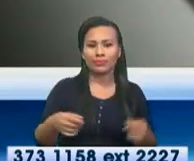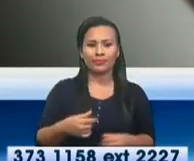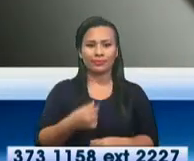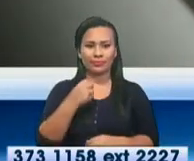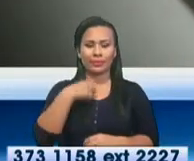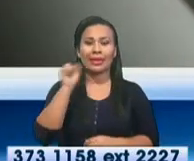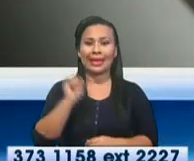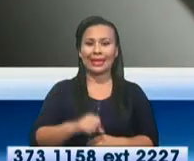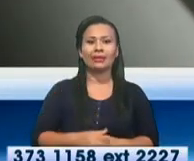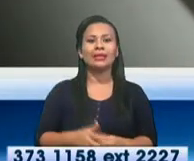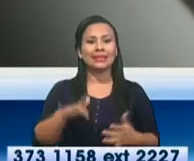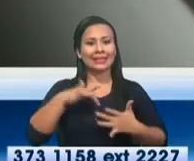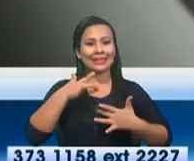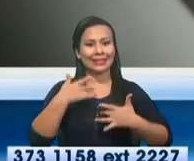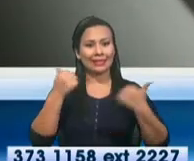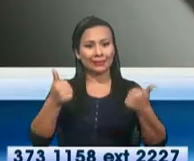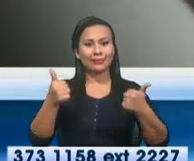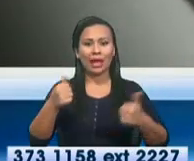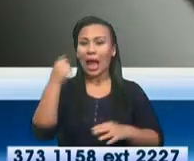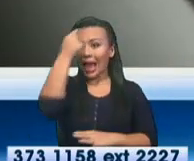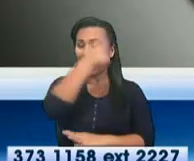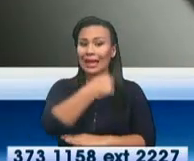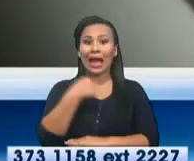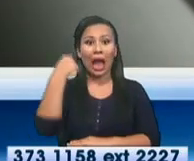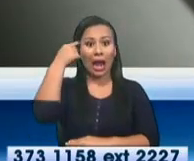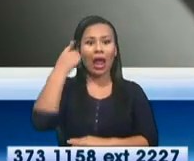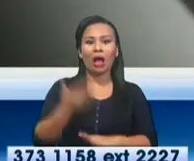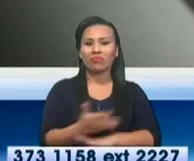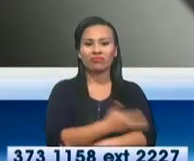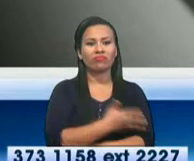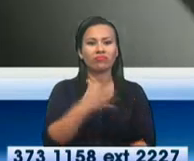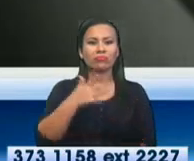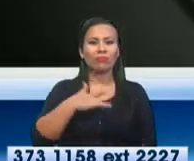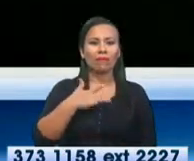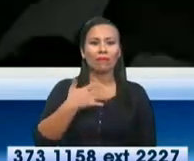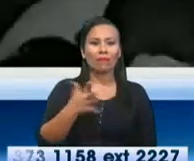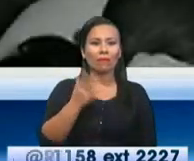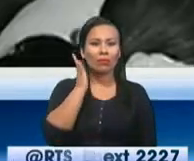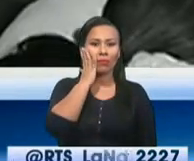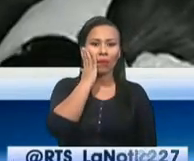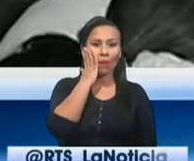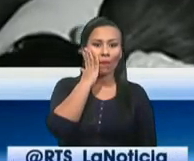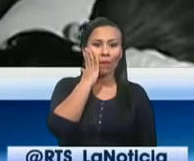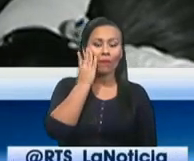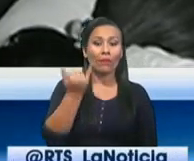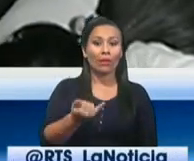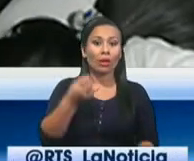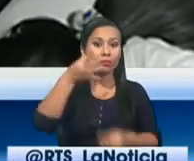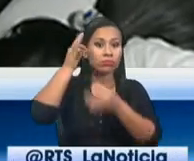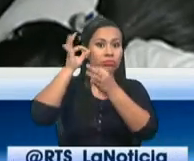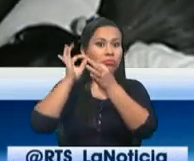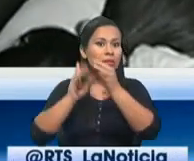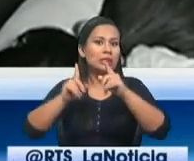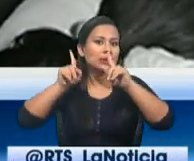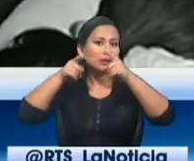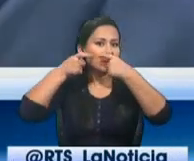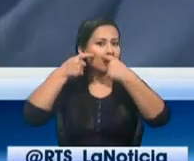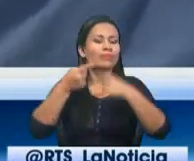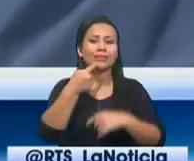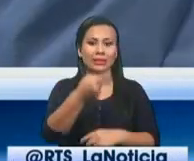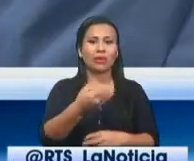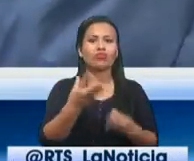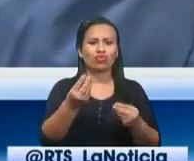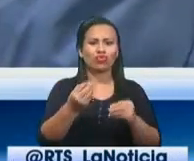sentir la cara porque no la sentía y ahora ya la siento. El cirujano que la intervino explica que tuvo que